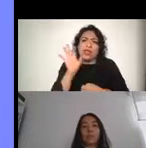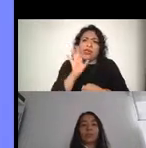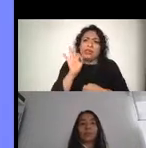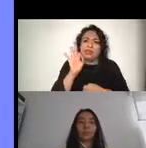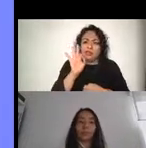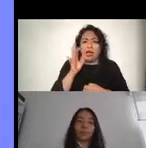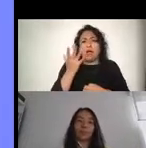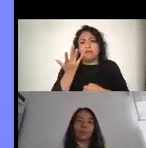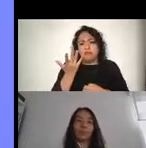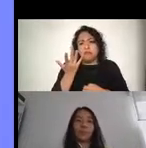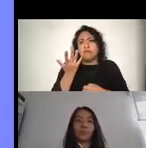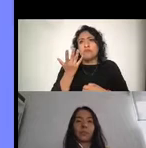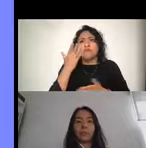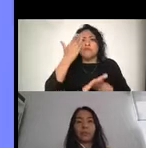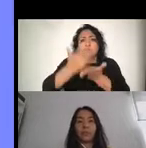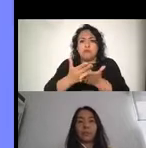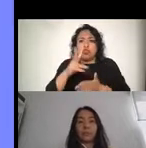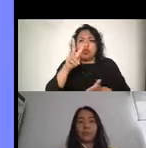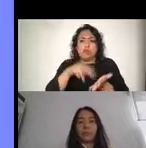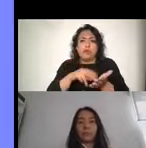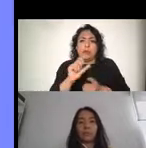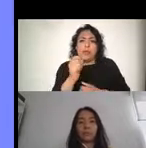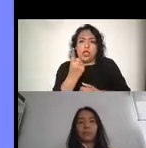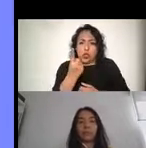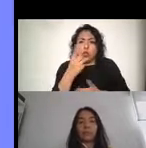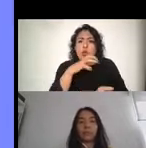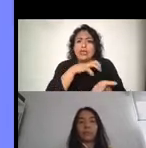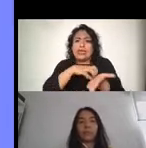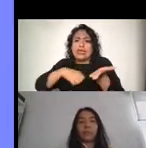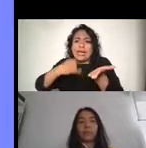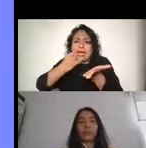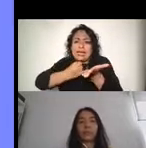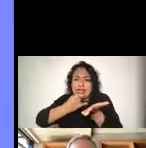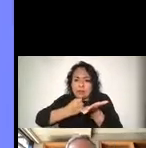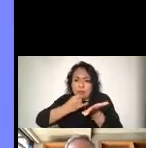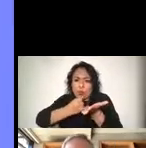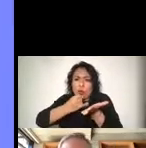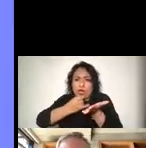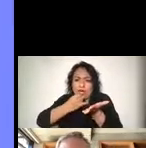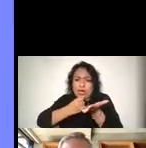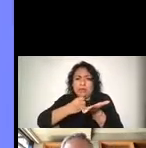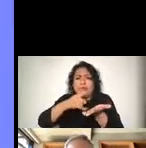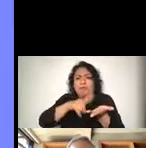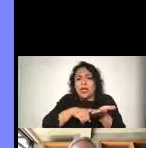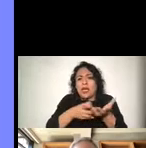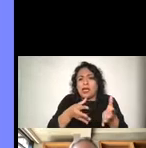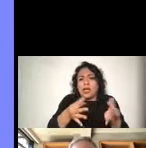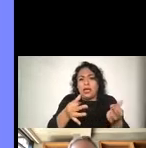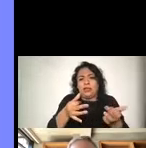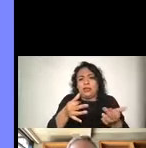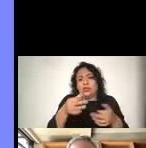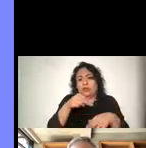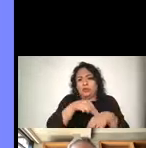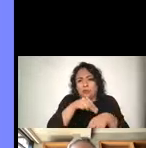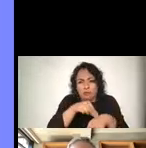menciono, hasta 2021 podemos deducir en un paquete gastos médicos que hagamos